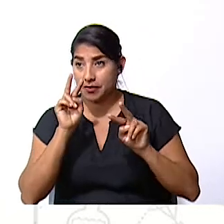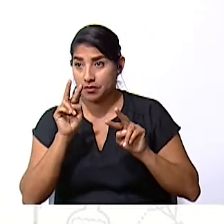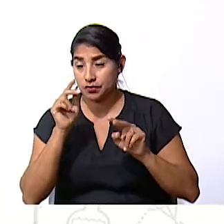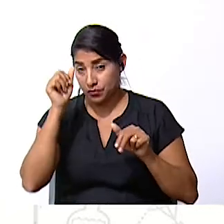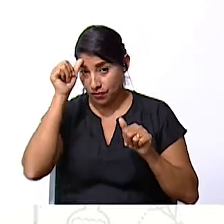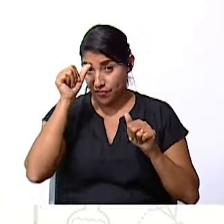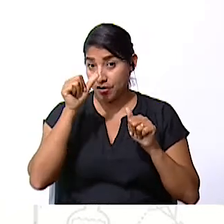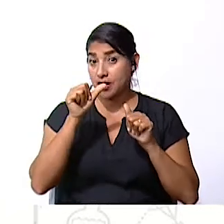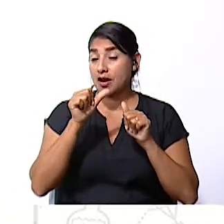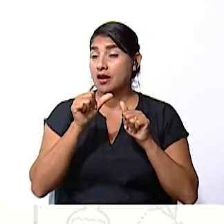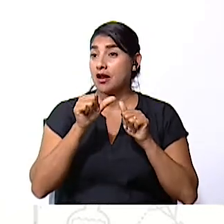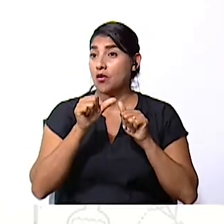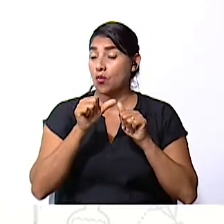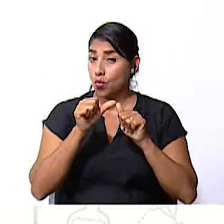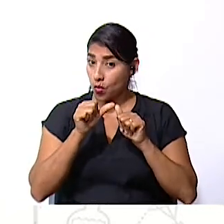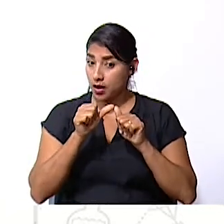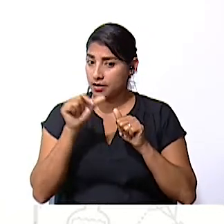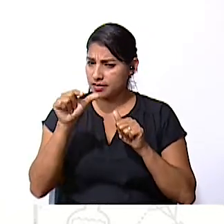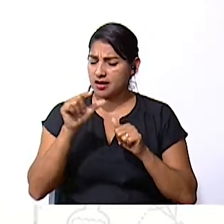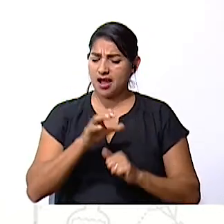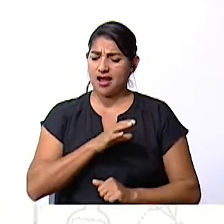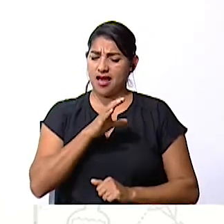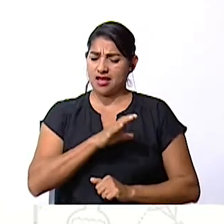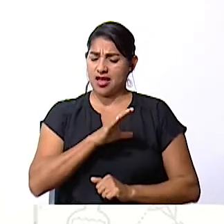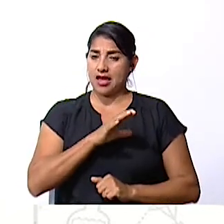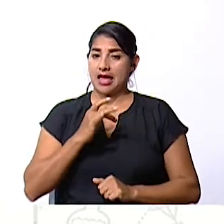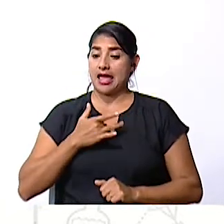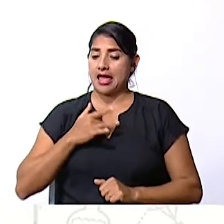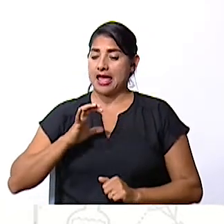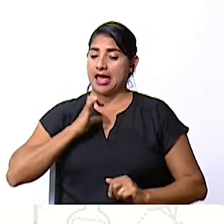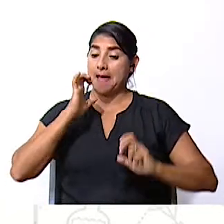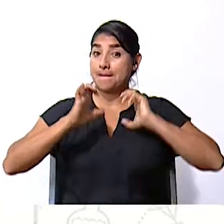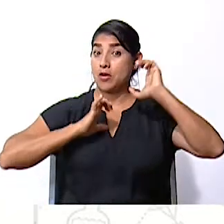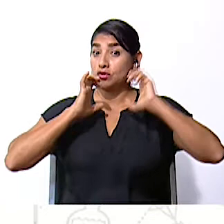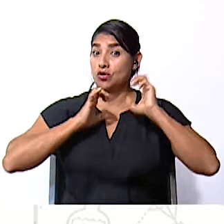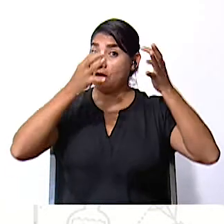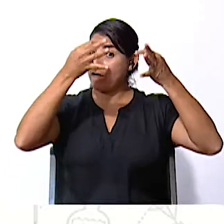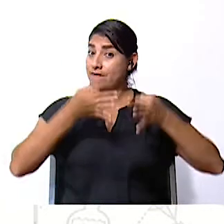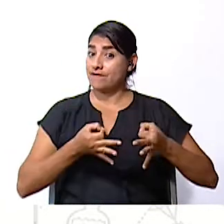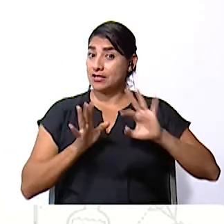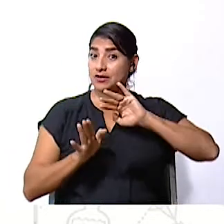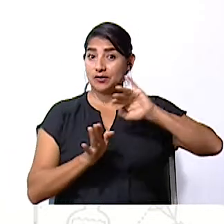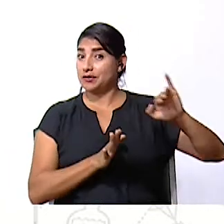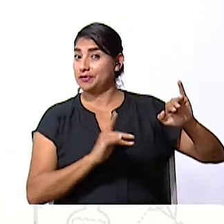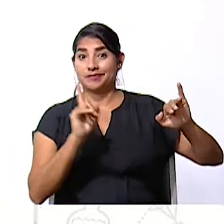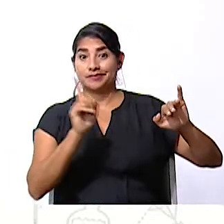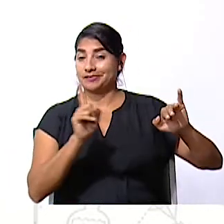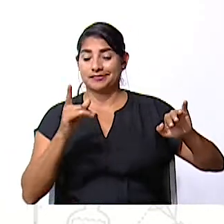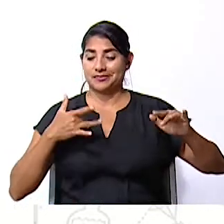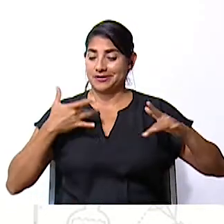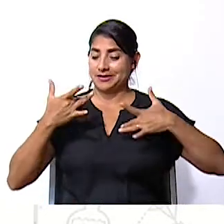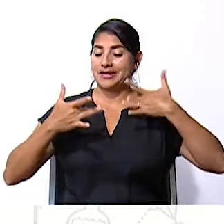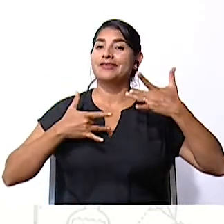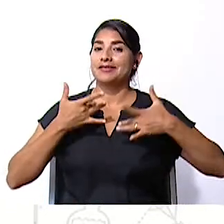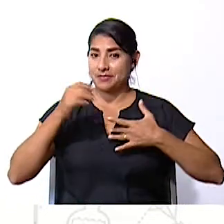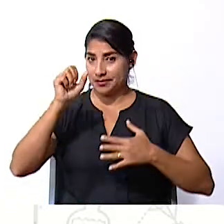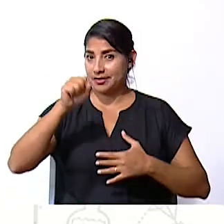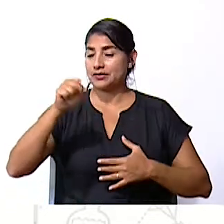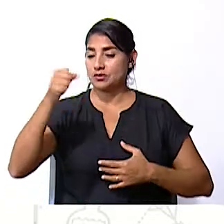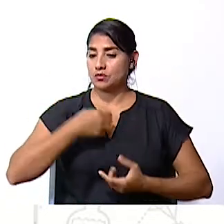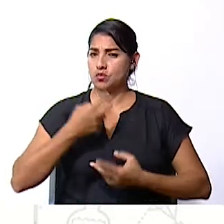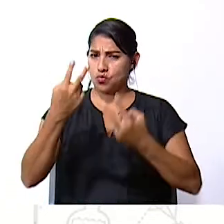Recuerden que son esas características emocionales que hacen referencia a los sentimientos y que